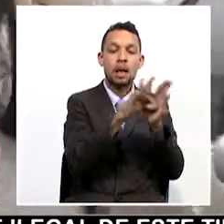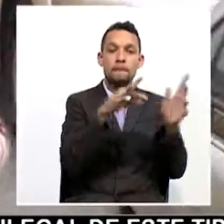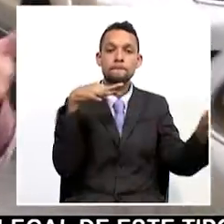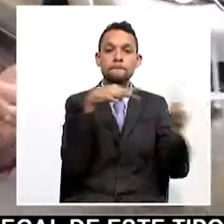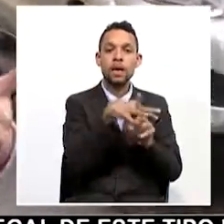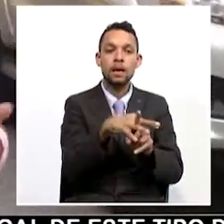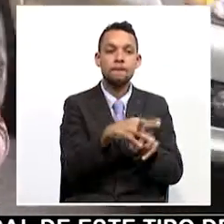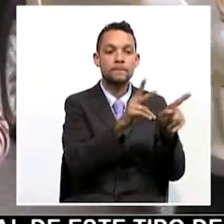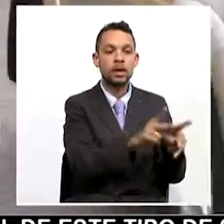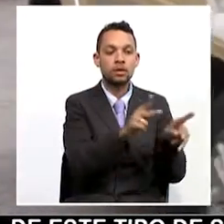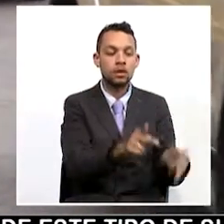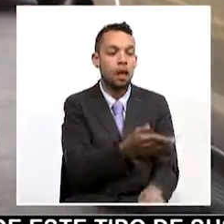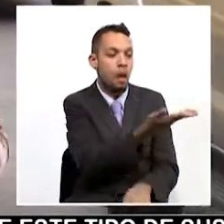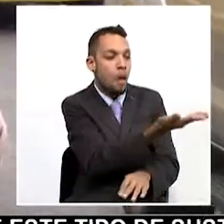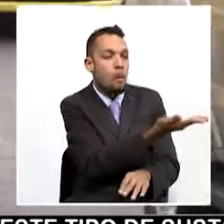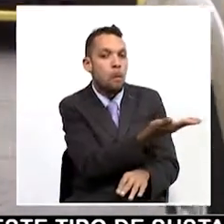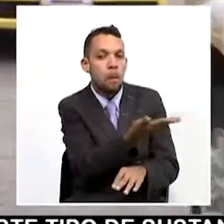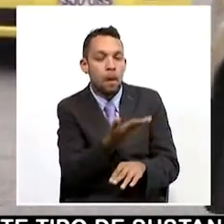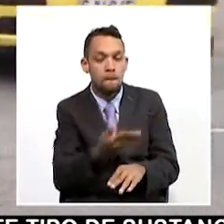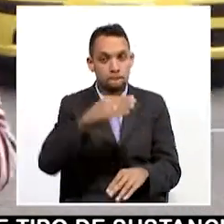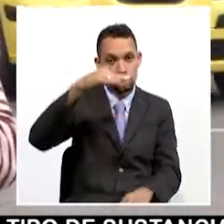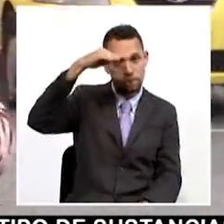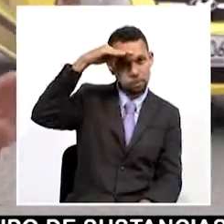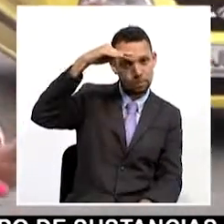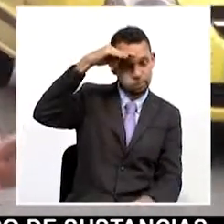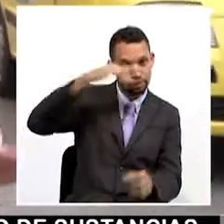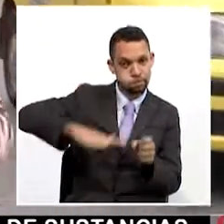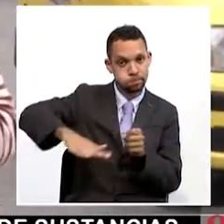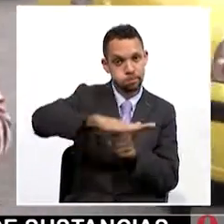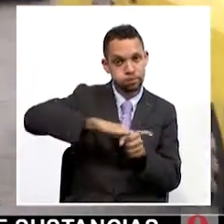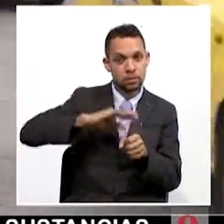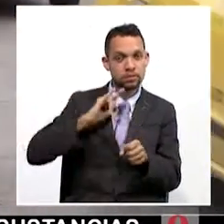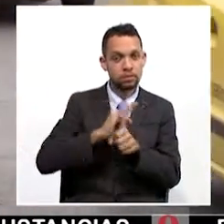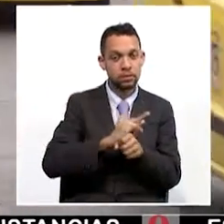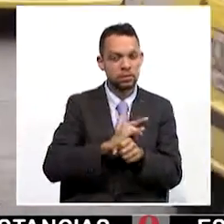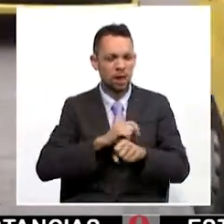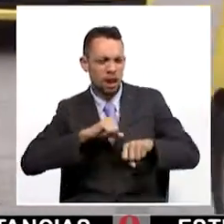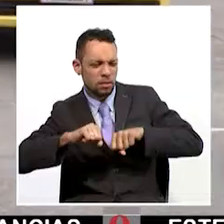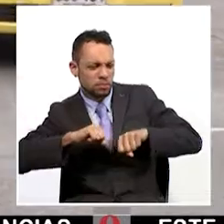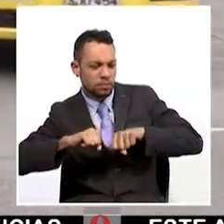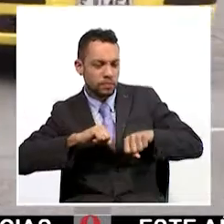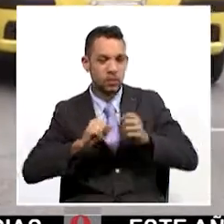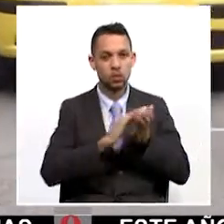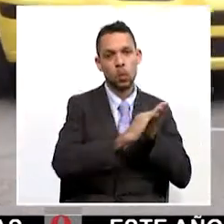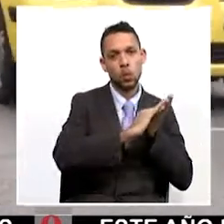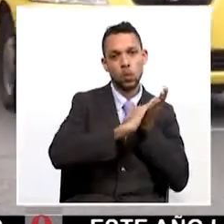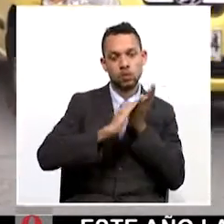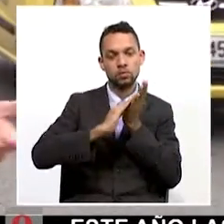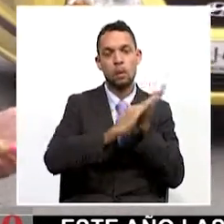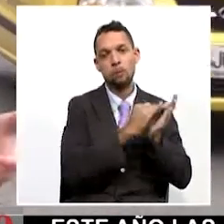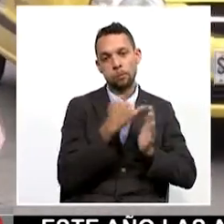la calle. Desde que la policía metropolitana se tomó este sector, la transformación ha sido para mejorar